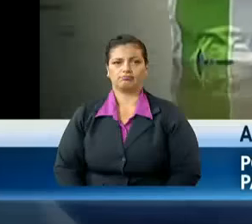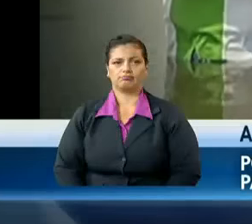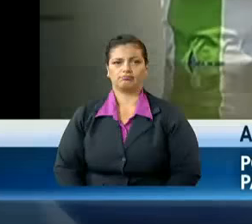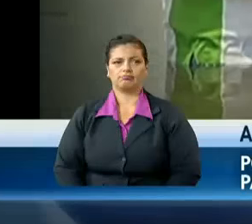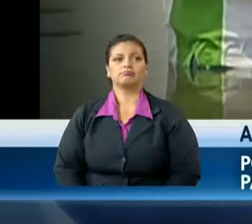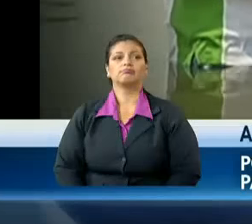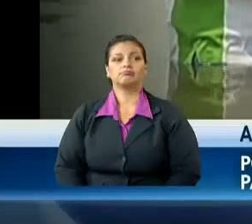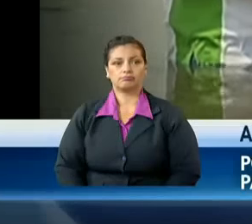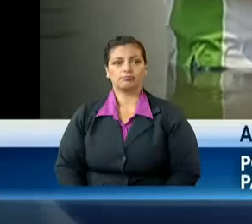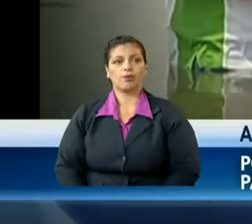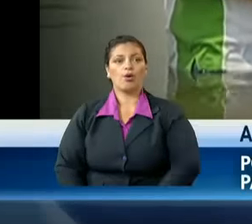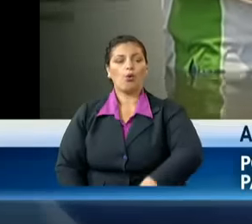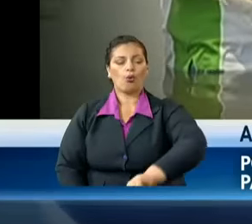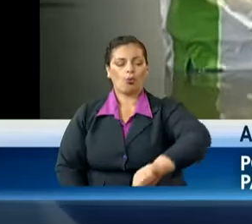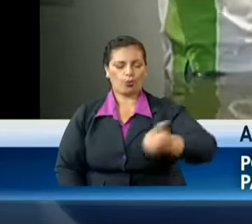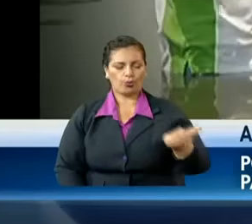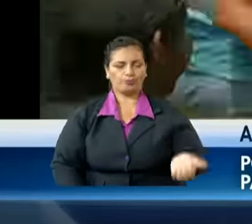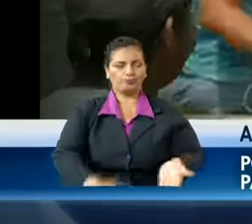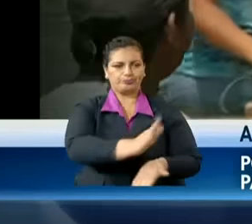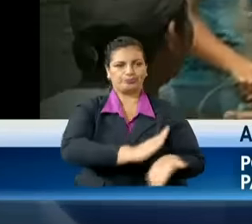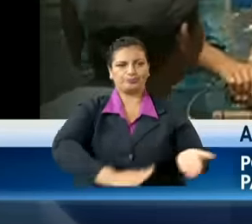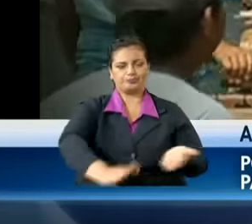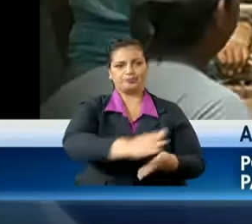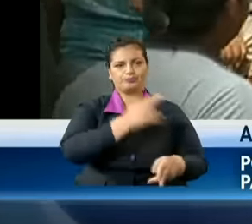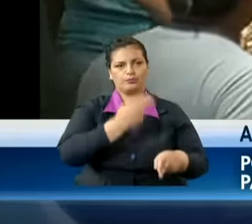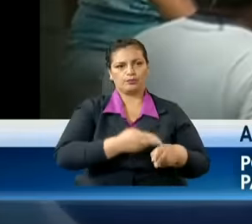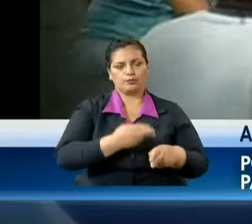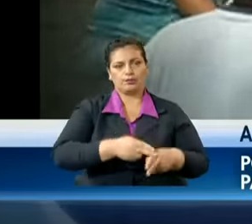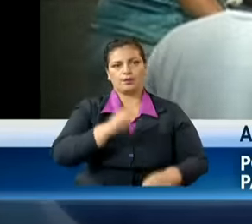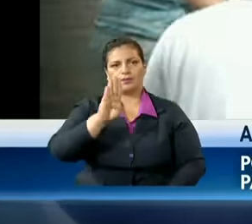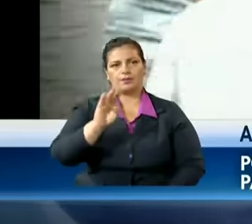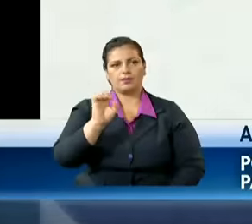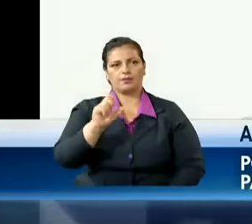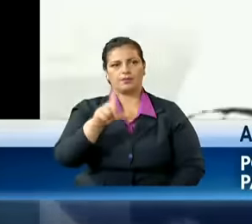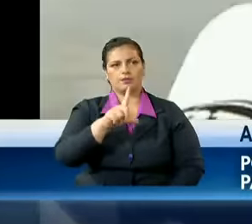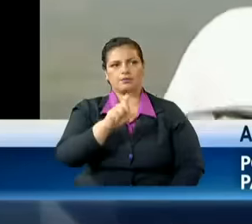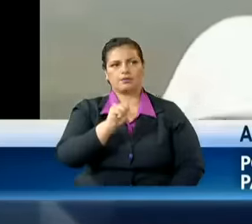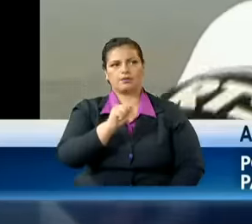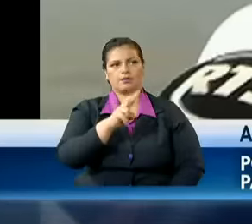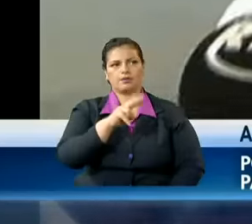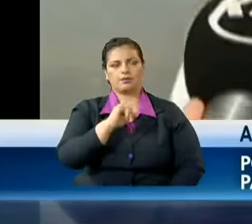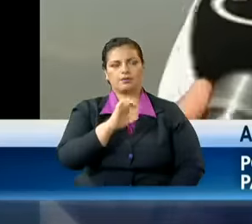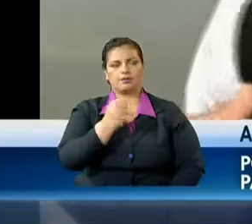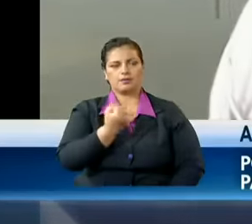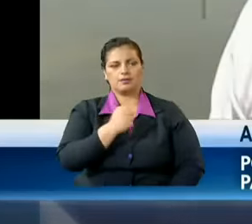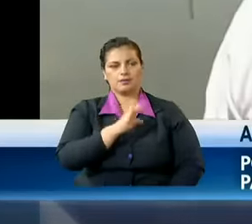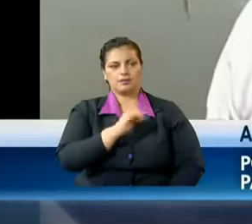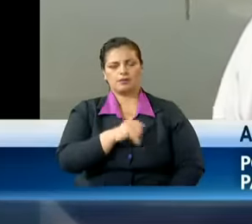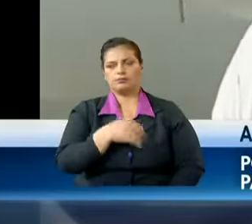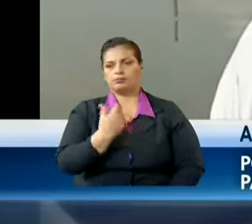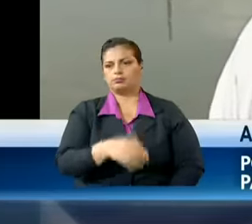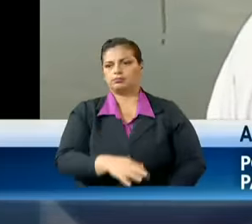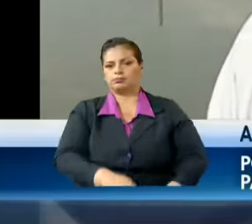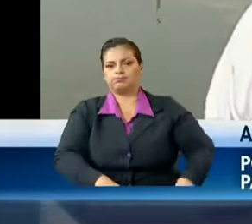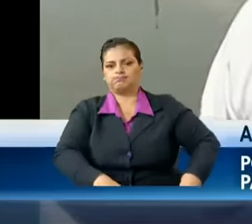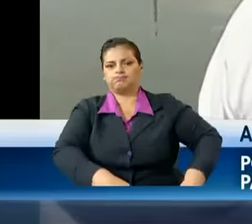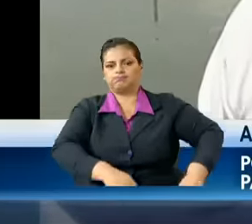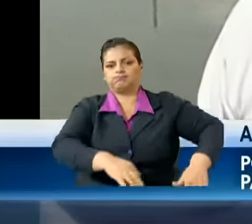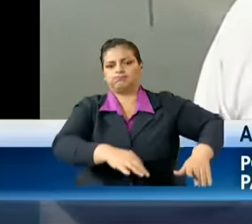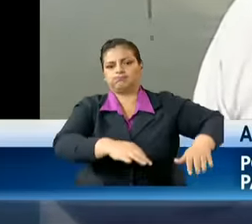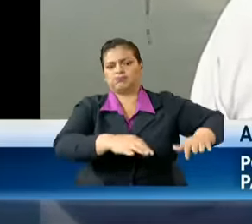El barrio Bellavista es otro de los puntos donde el agua ingresó sin pedir permiso. Todos nuestros enseres se